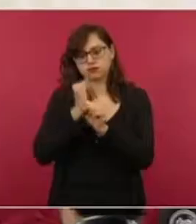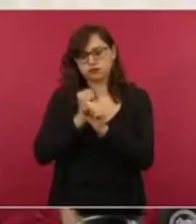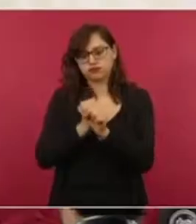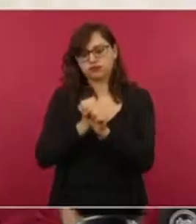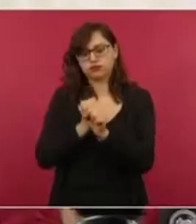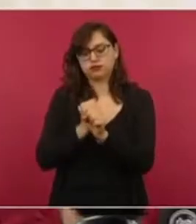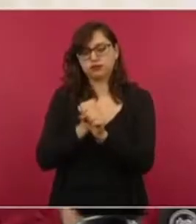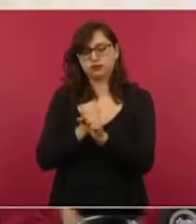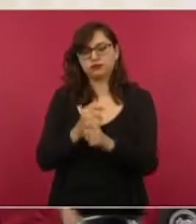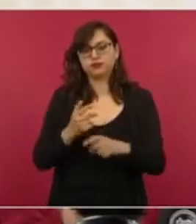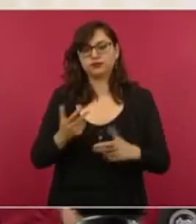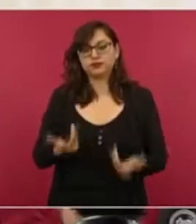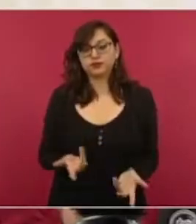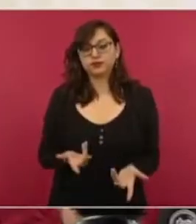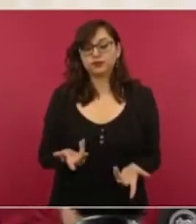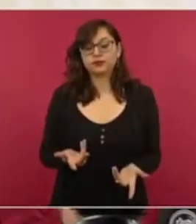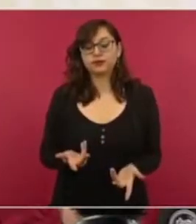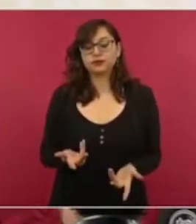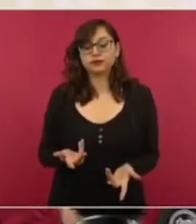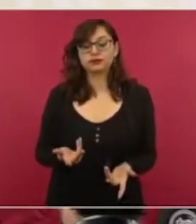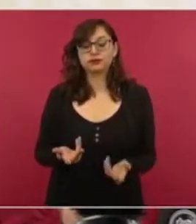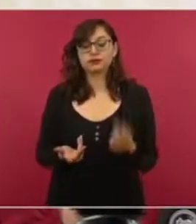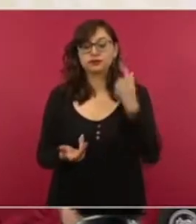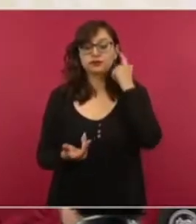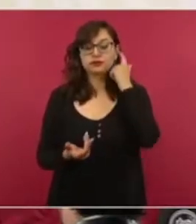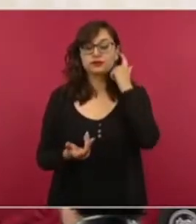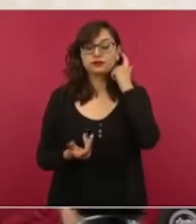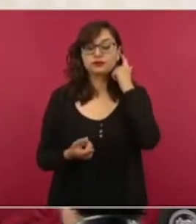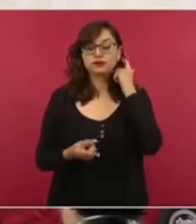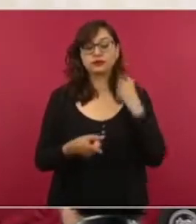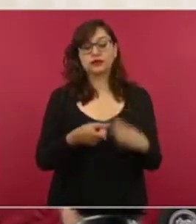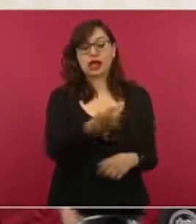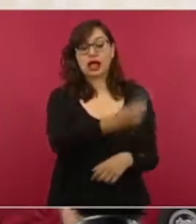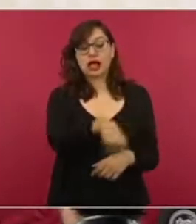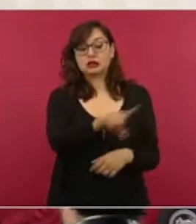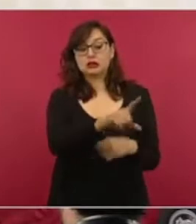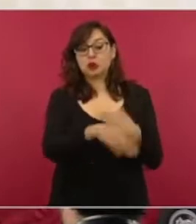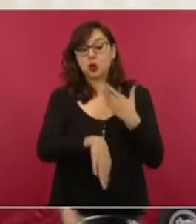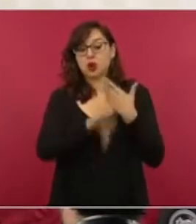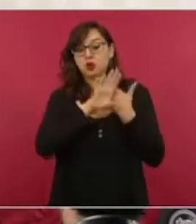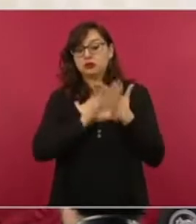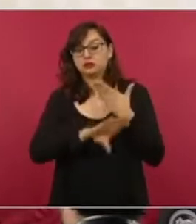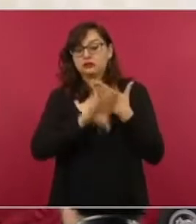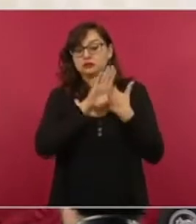días, esto no les gusta a nuestros adversarios,